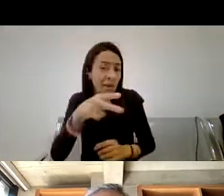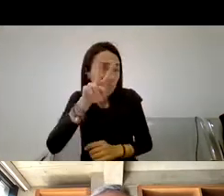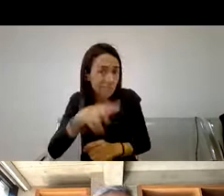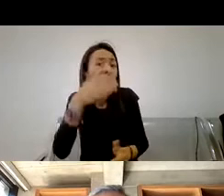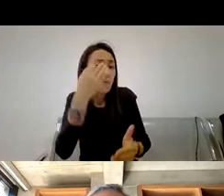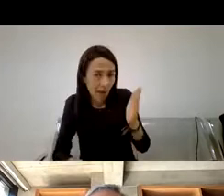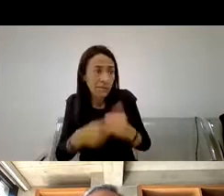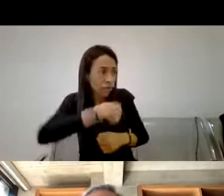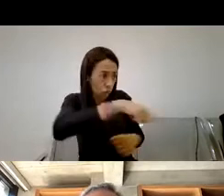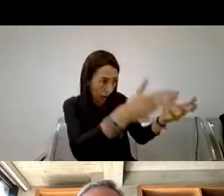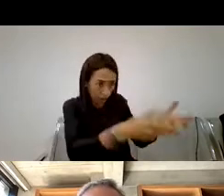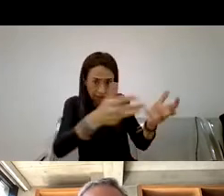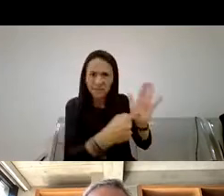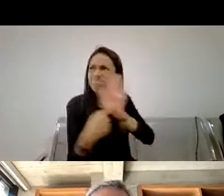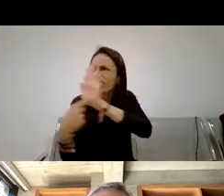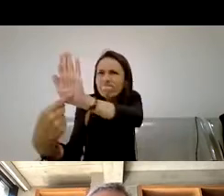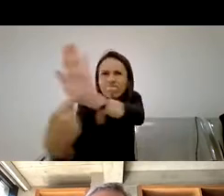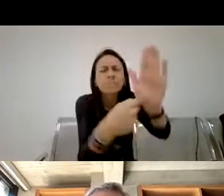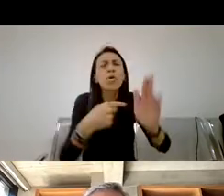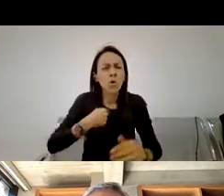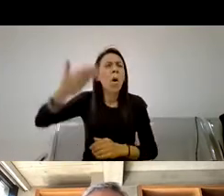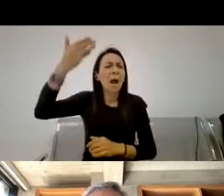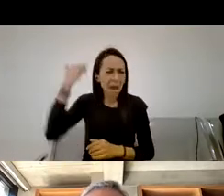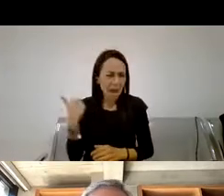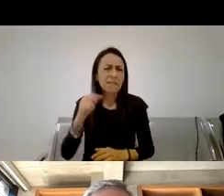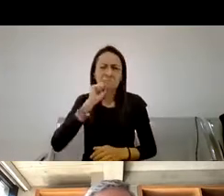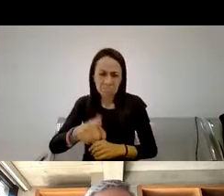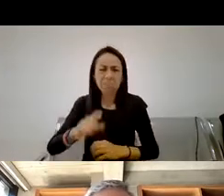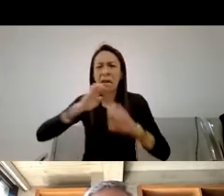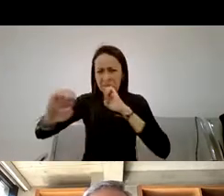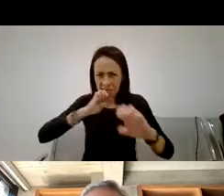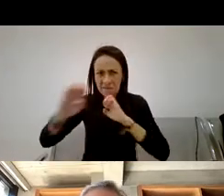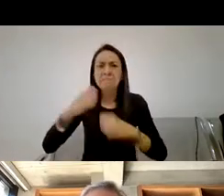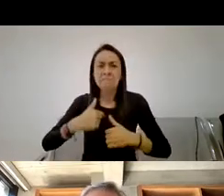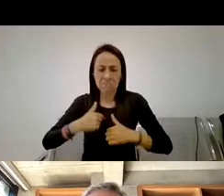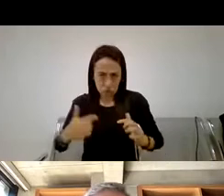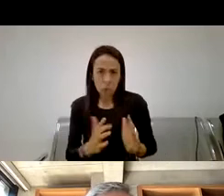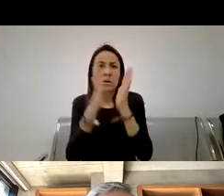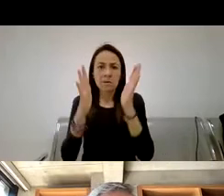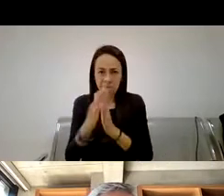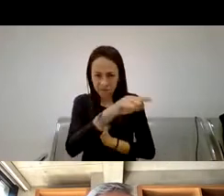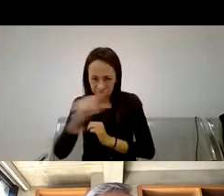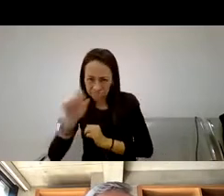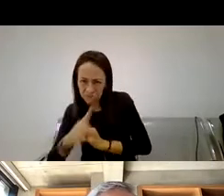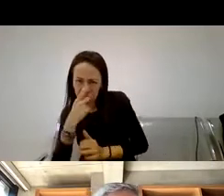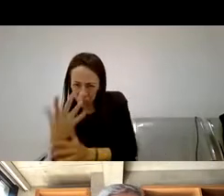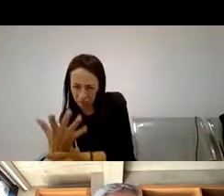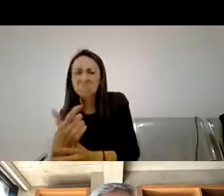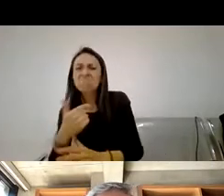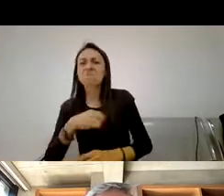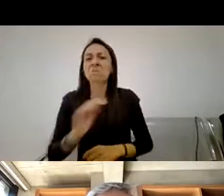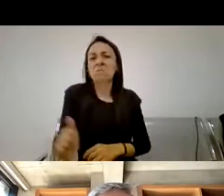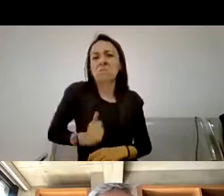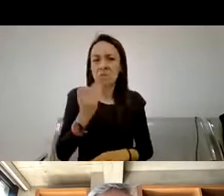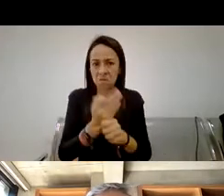las acciones. Yo estuve en muchas entrevistas de las que se mencionaron y yo quisiera comentarles que realmente podría